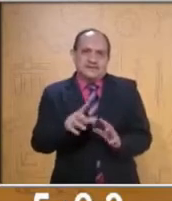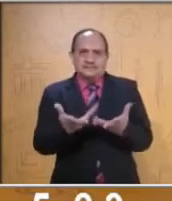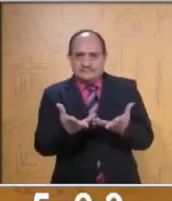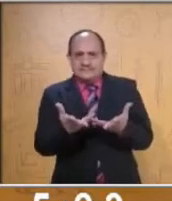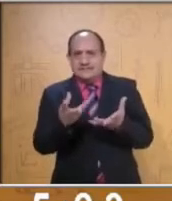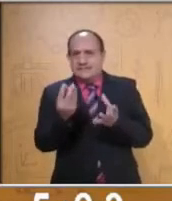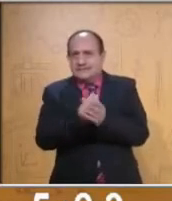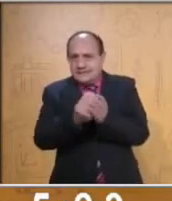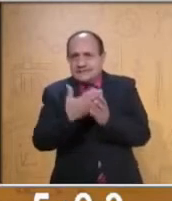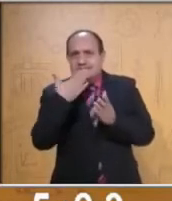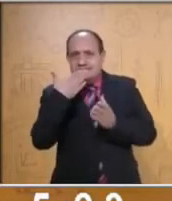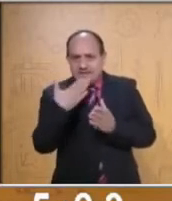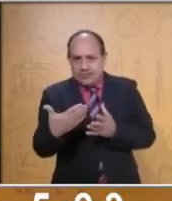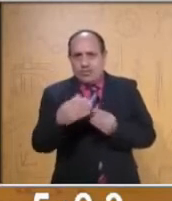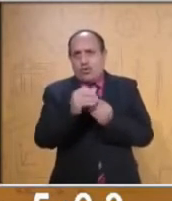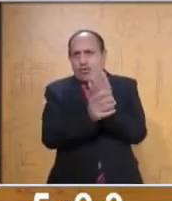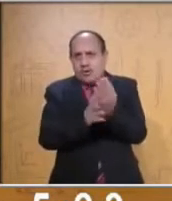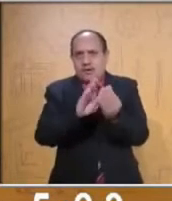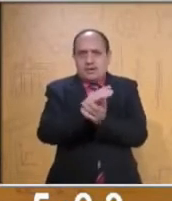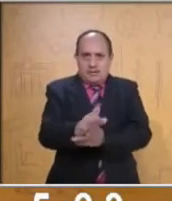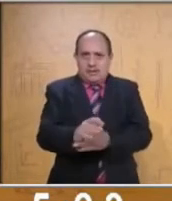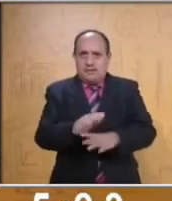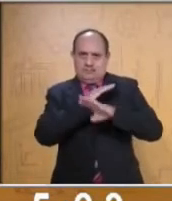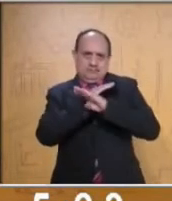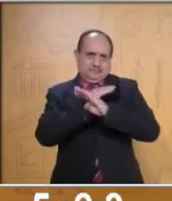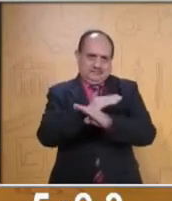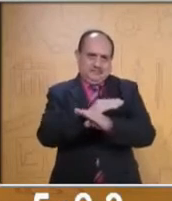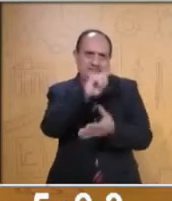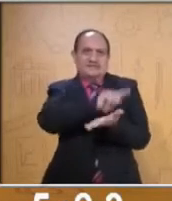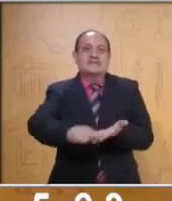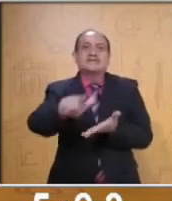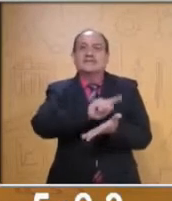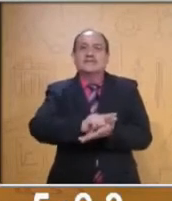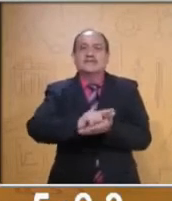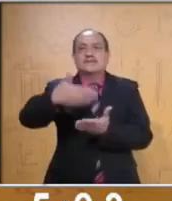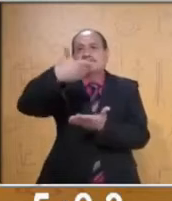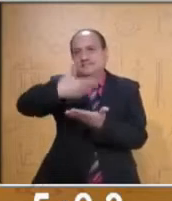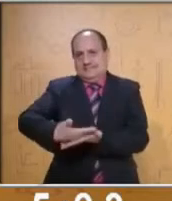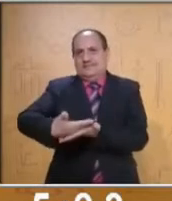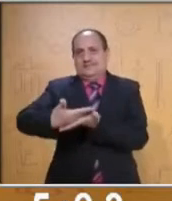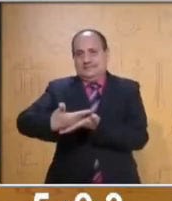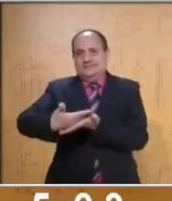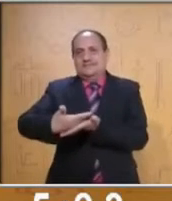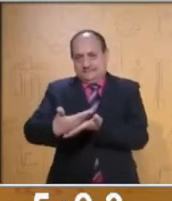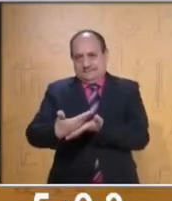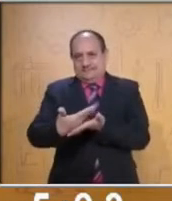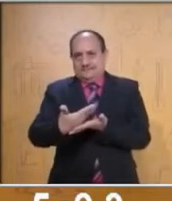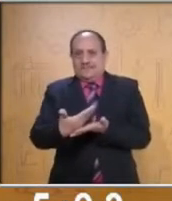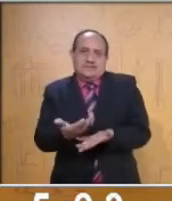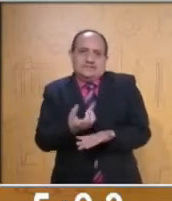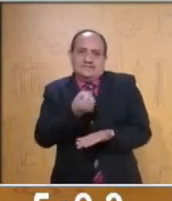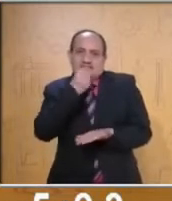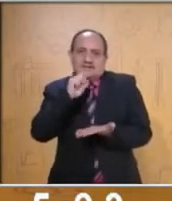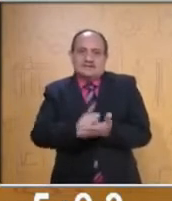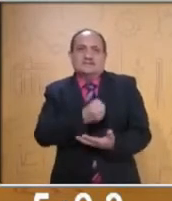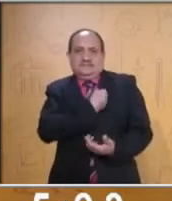desarrollarnos de una mejor manera, cuidando toda la cuestión de higiene, que es lo que nos están solicitando nuestras